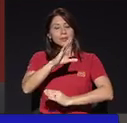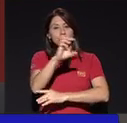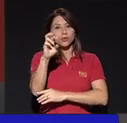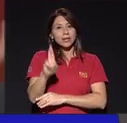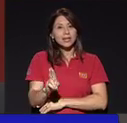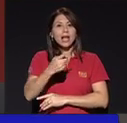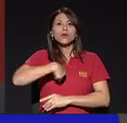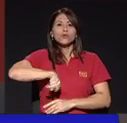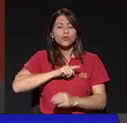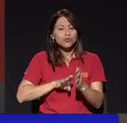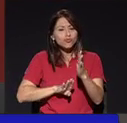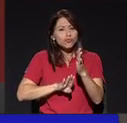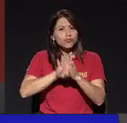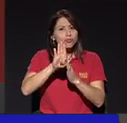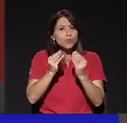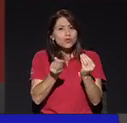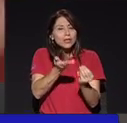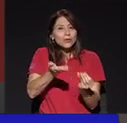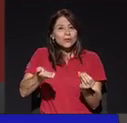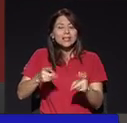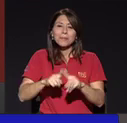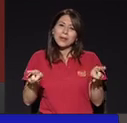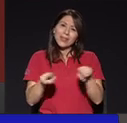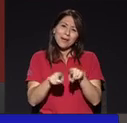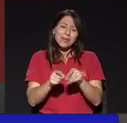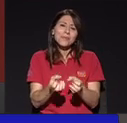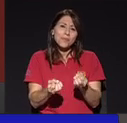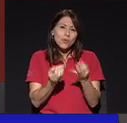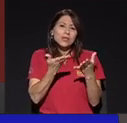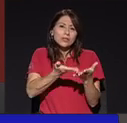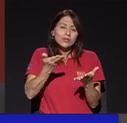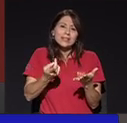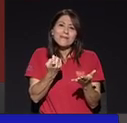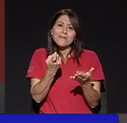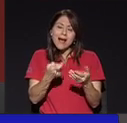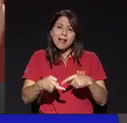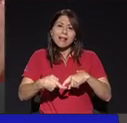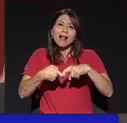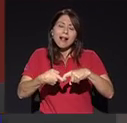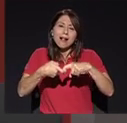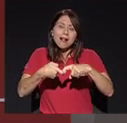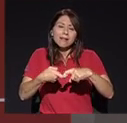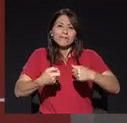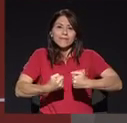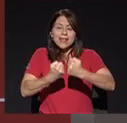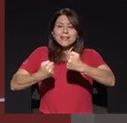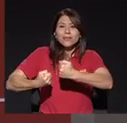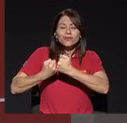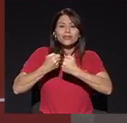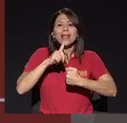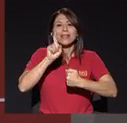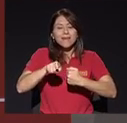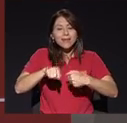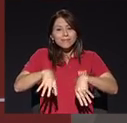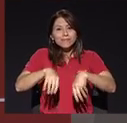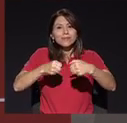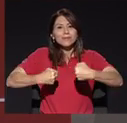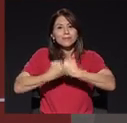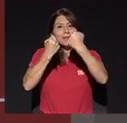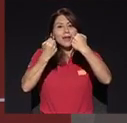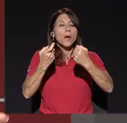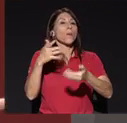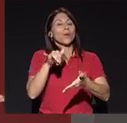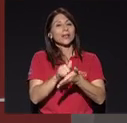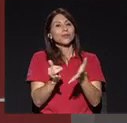Rica hemos avanzado en muchas cosas, pero también tenemos muchos retos, muchos desafíos, muchos pendientes. Por eso es que queríamos abordar